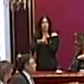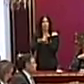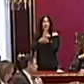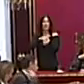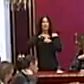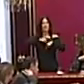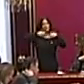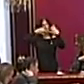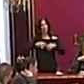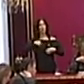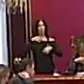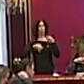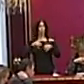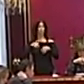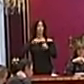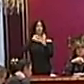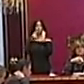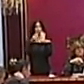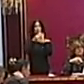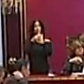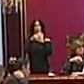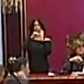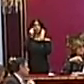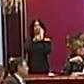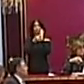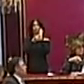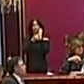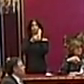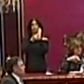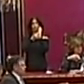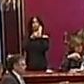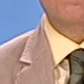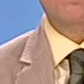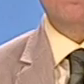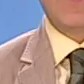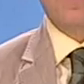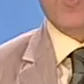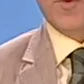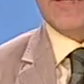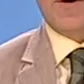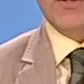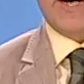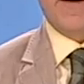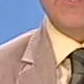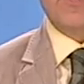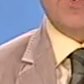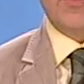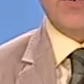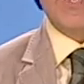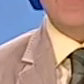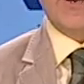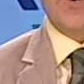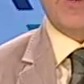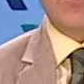lúdica. Dos mociones que han contado con el respaldo del Pleno. Por su parte, Vamos Granada ha presentado una